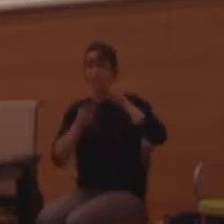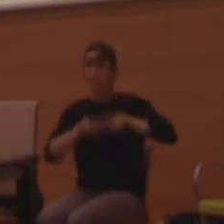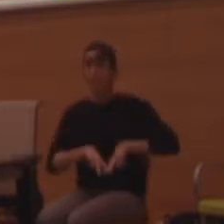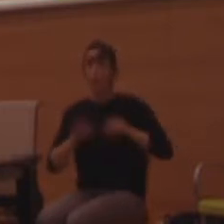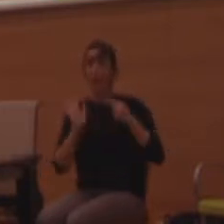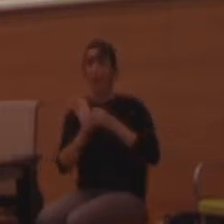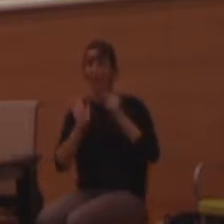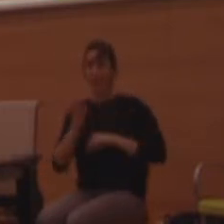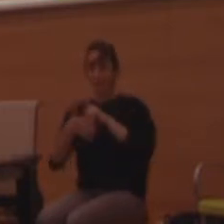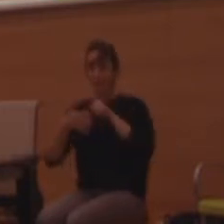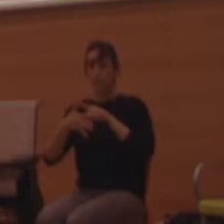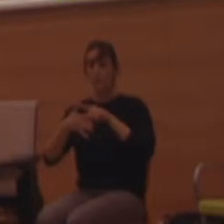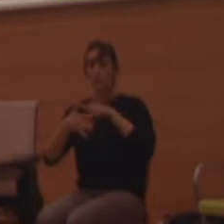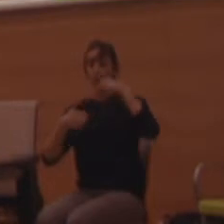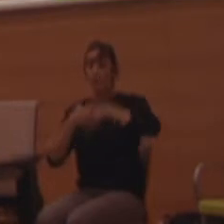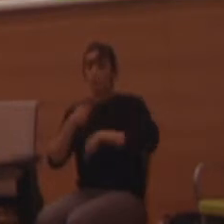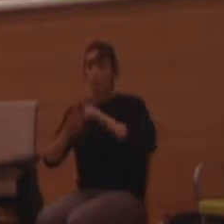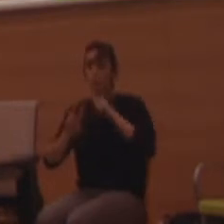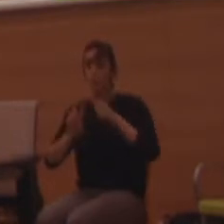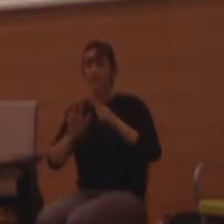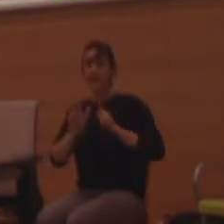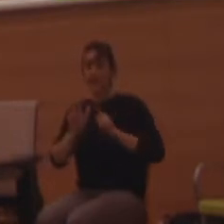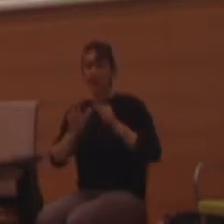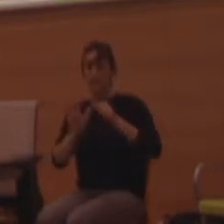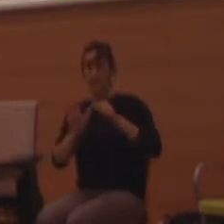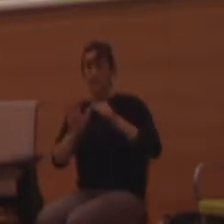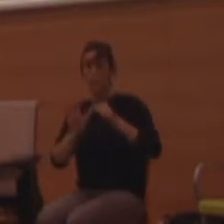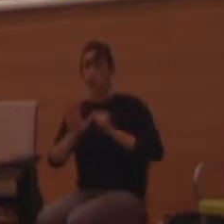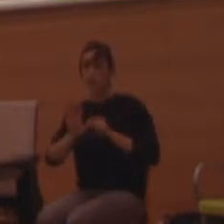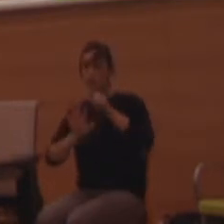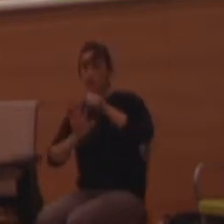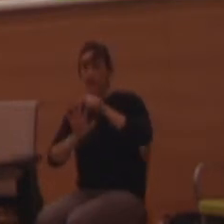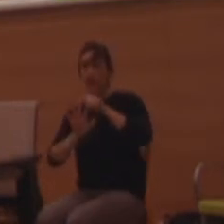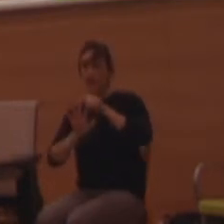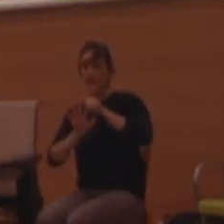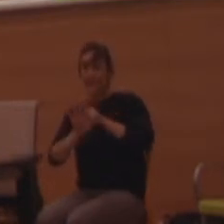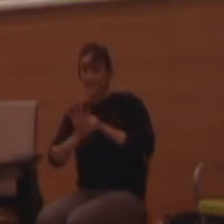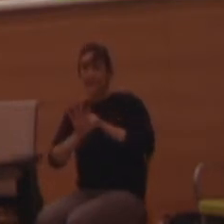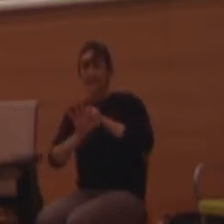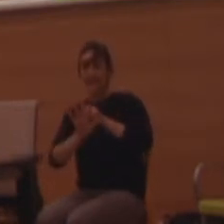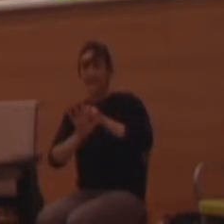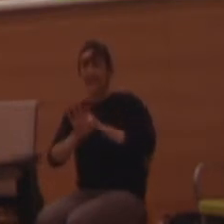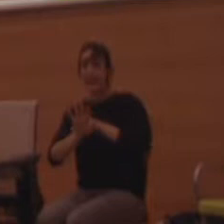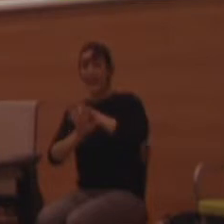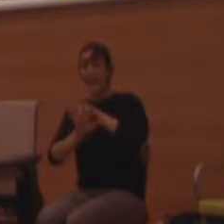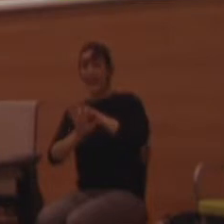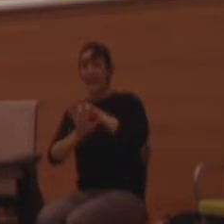maleolo externo, la punta del primer dedo, la tercera cabeza metatarsal del primer dedo y la